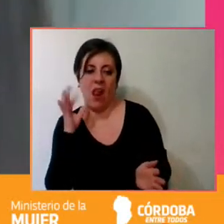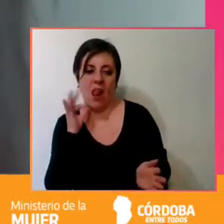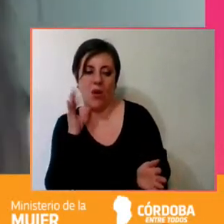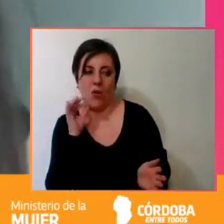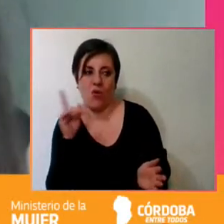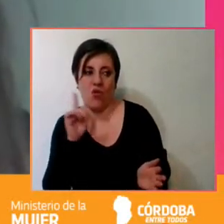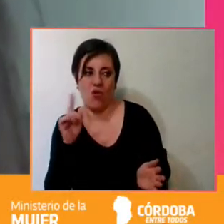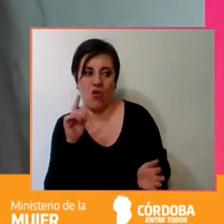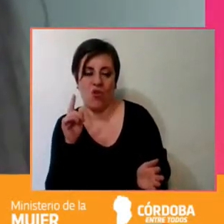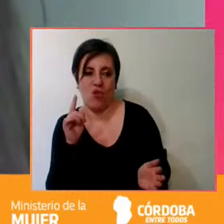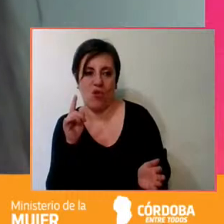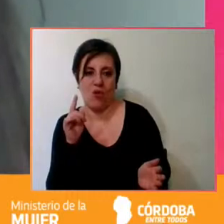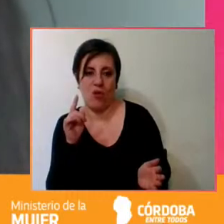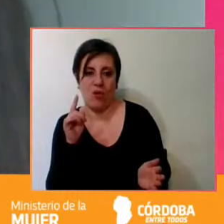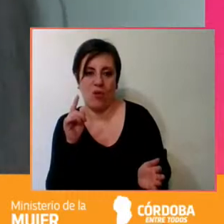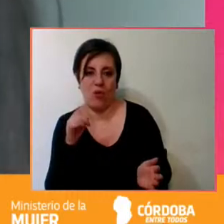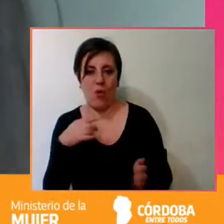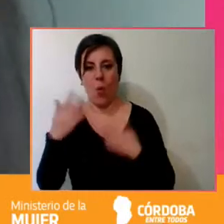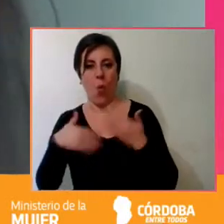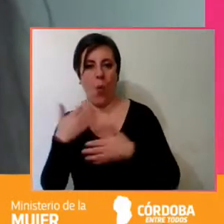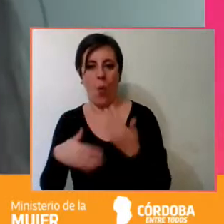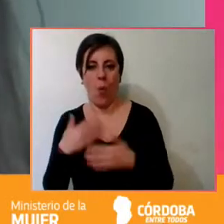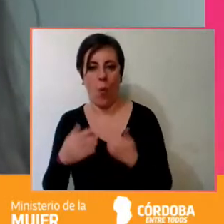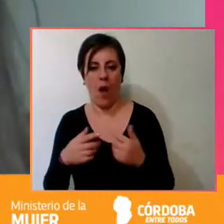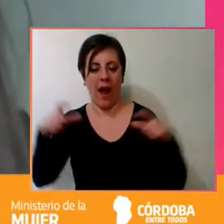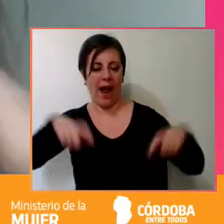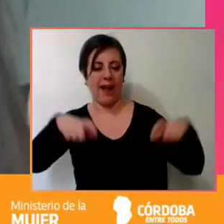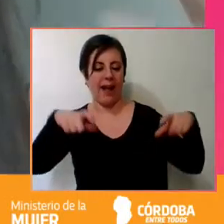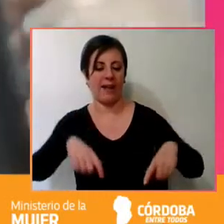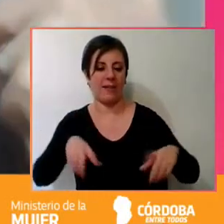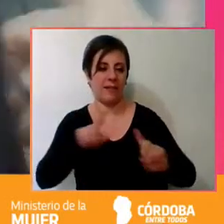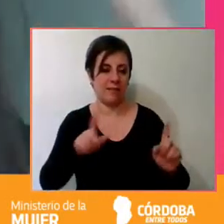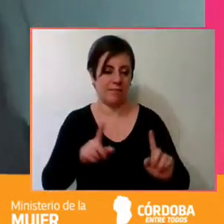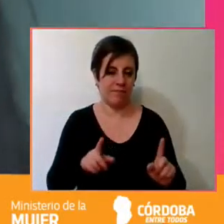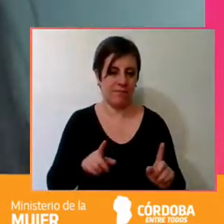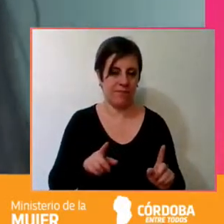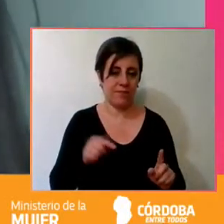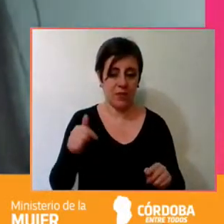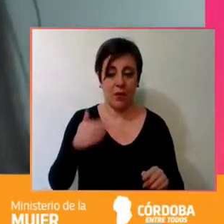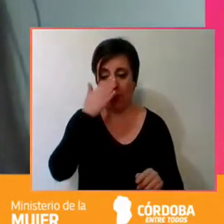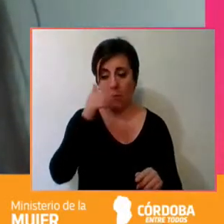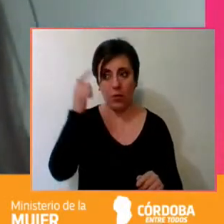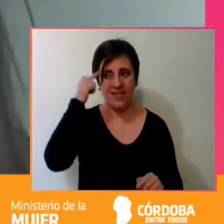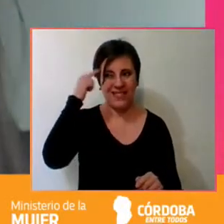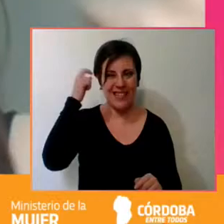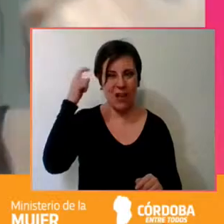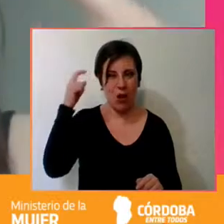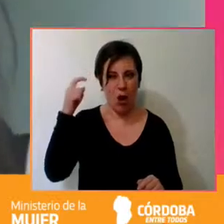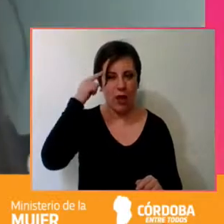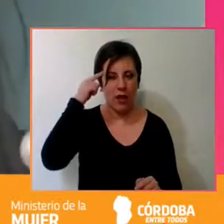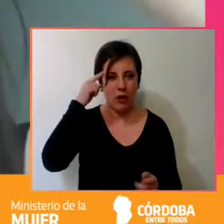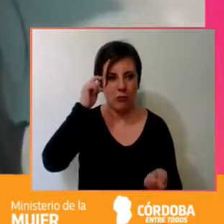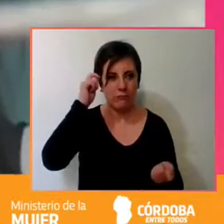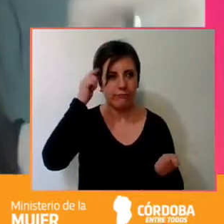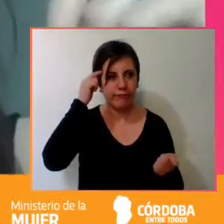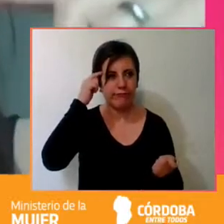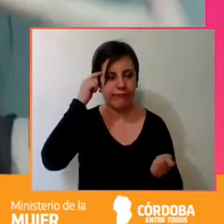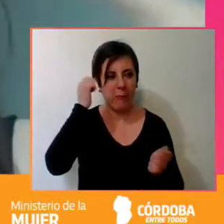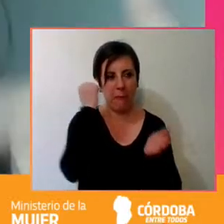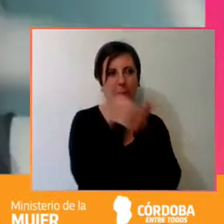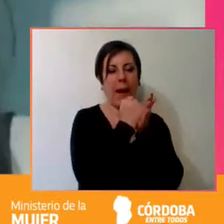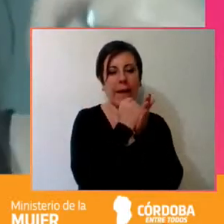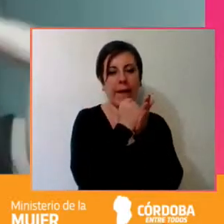es permitido usarlo o jugar en la cancha principal. Eso luego tiene un correlato psicológico, tiene un correlato que a la mujer de